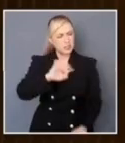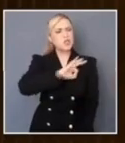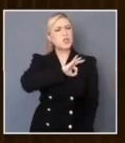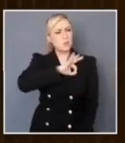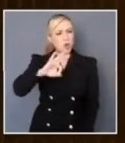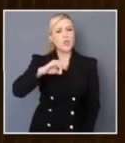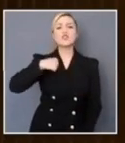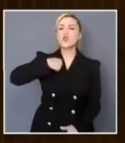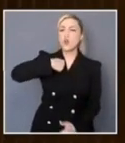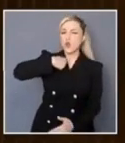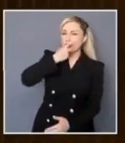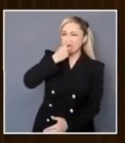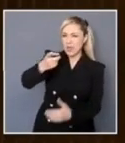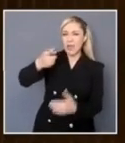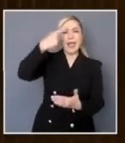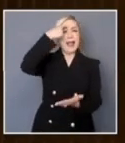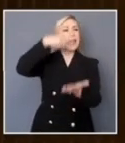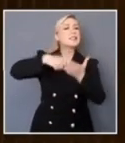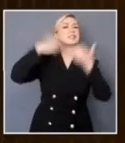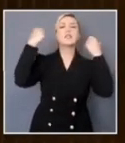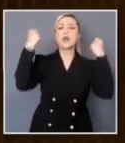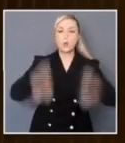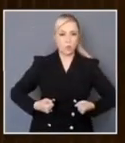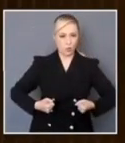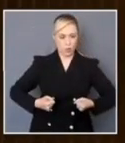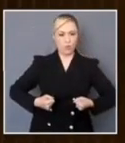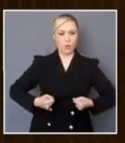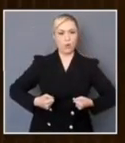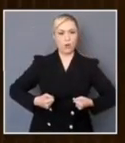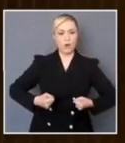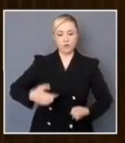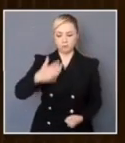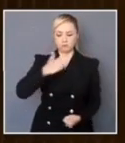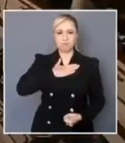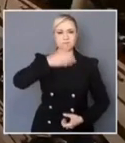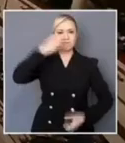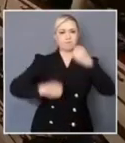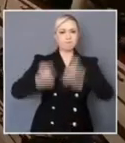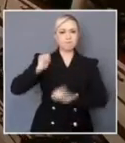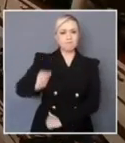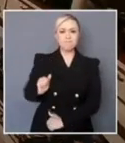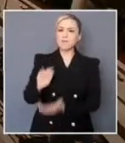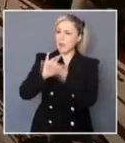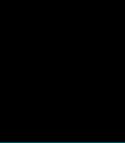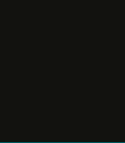todos que cuentan con el Poder Judicial Federal. Muchas gracias.